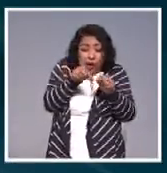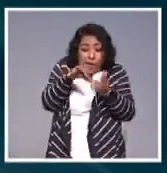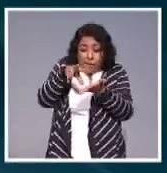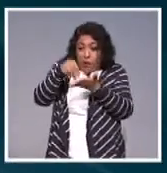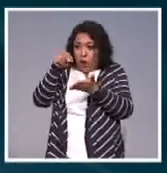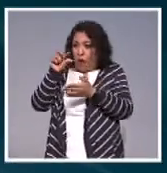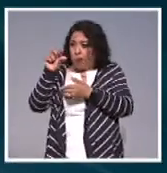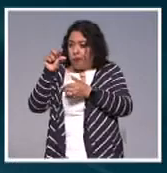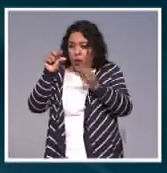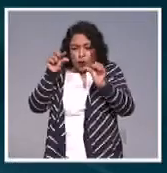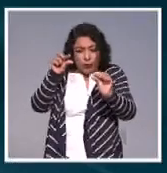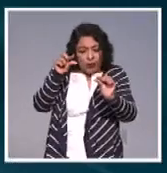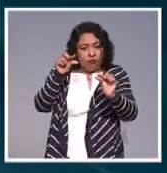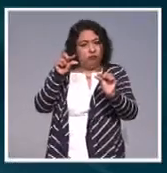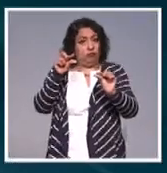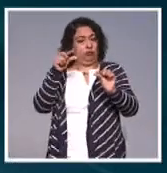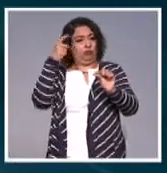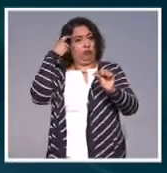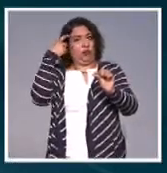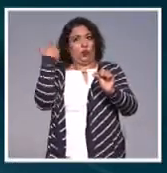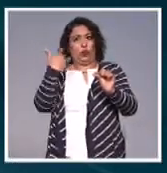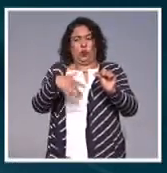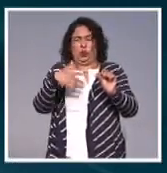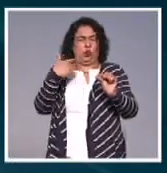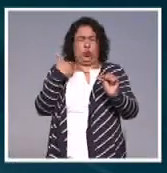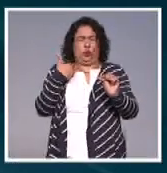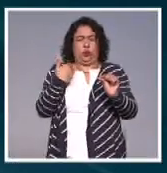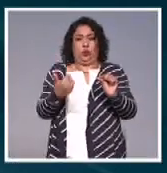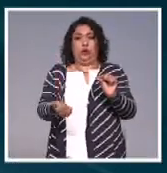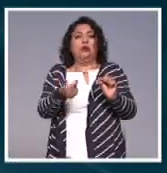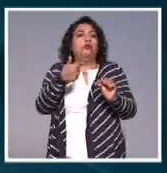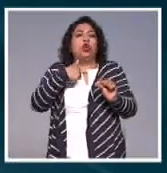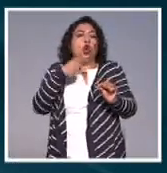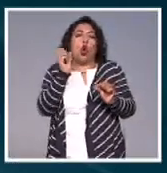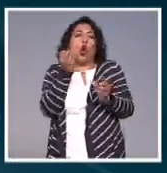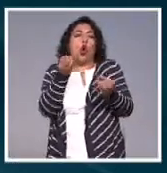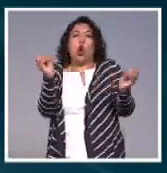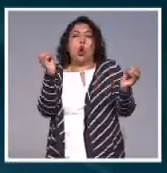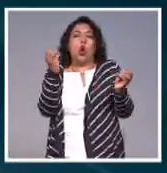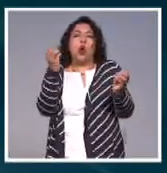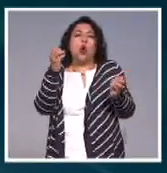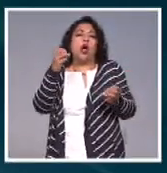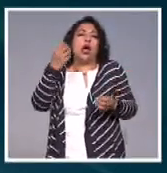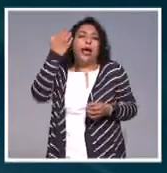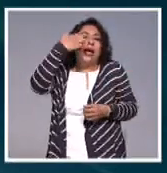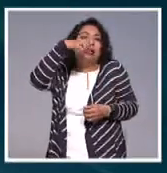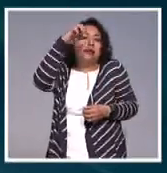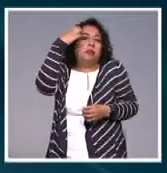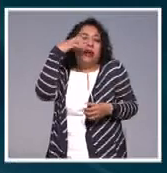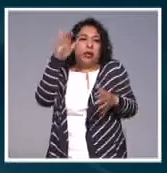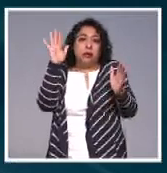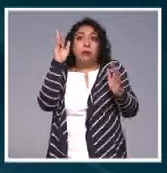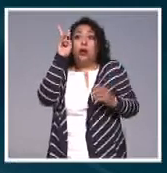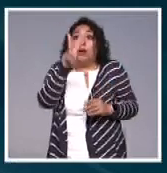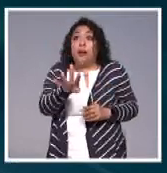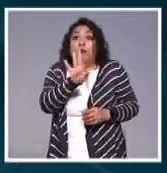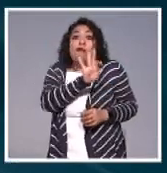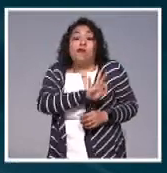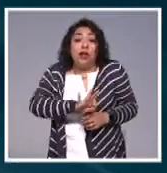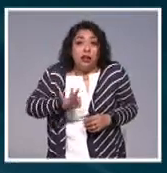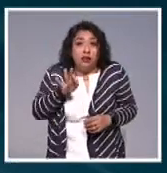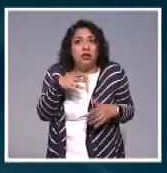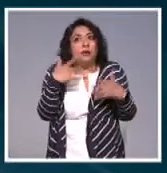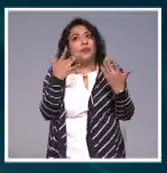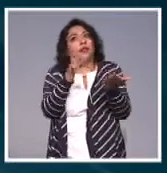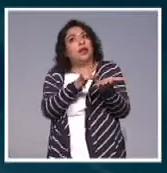partículas de polvo. Eso nos vuela a la mente a los que no somos ingenieros mecánicos y sabemos de nanotecnología, pero celebramos y agradecemos